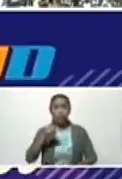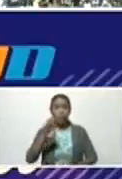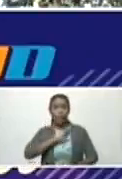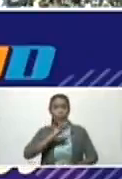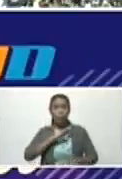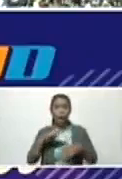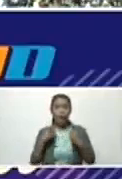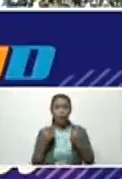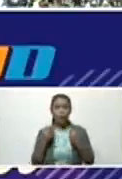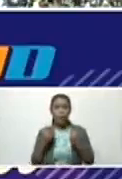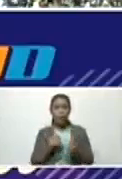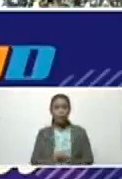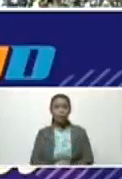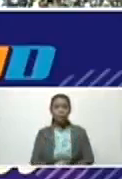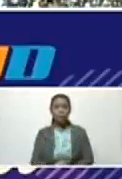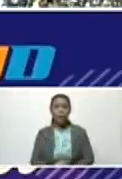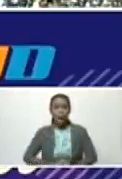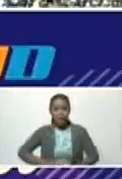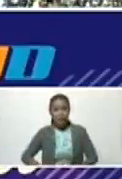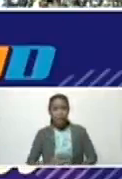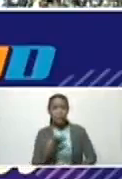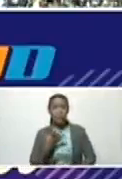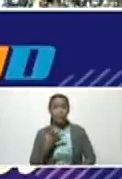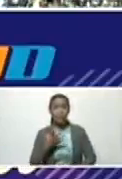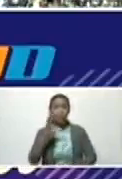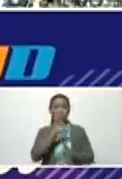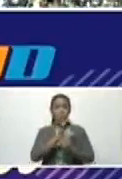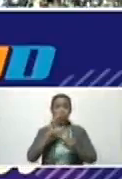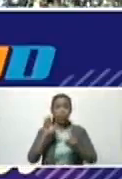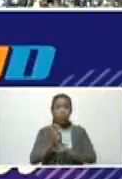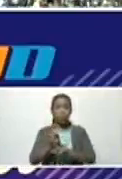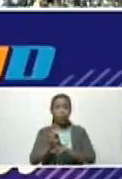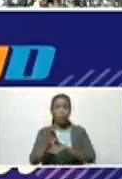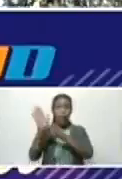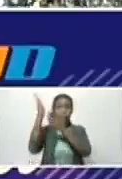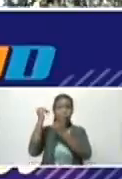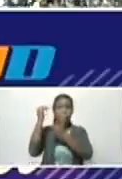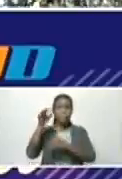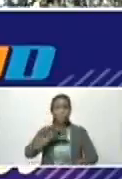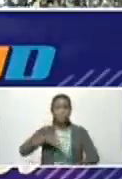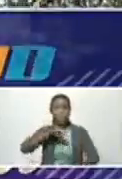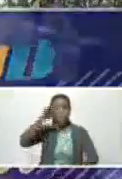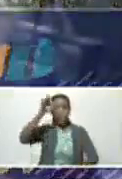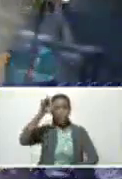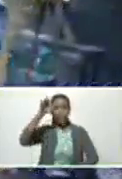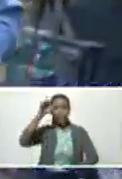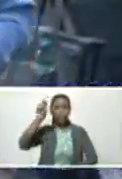economía! ¡Al renacimiento de la cultura, del espíritu nacional!